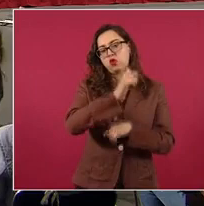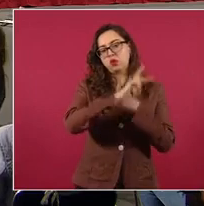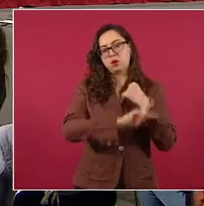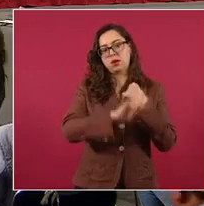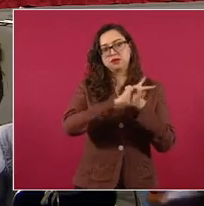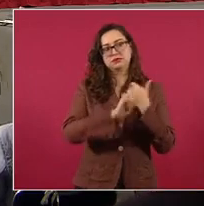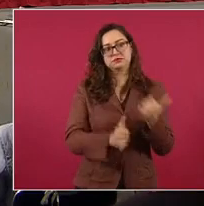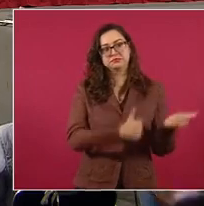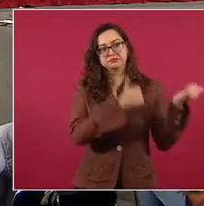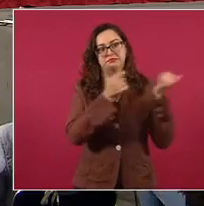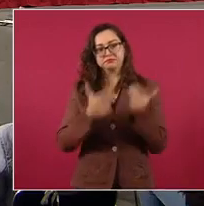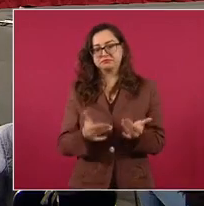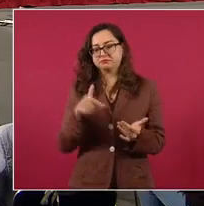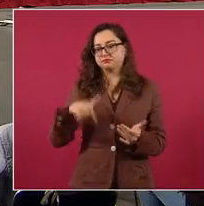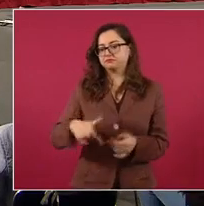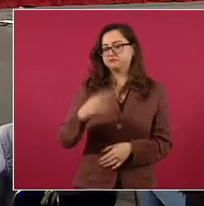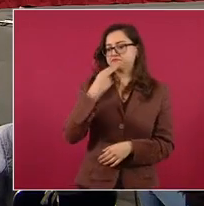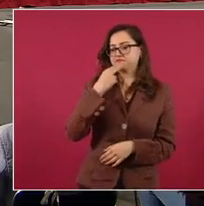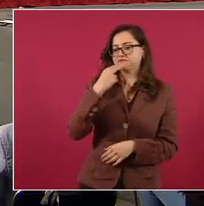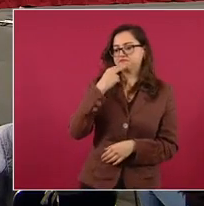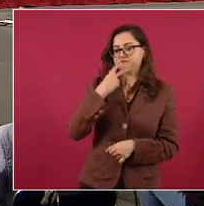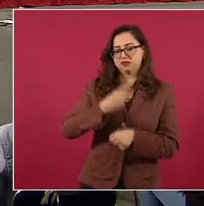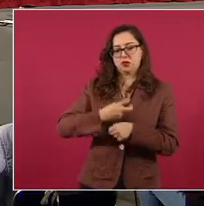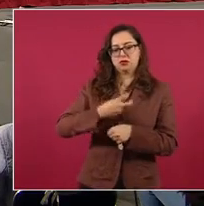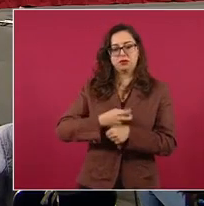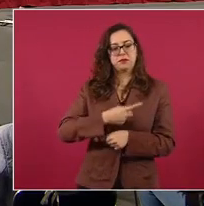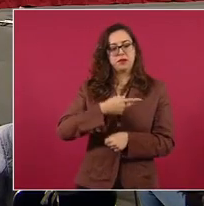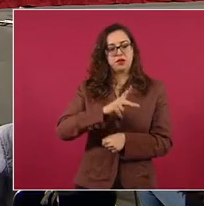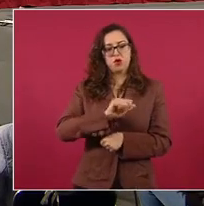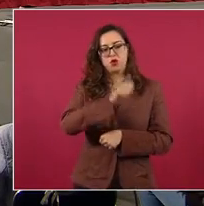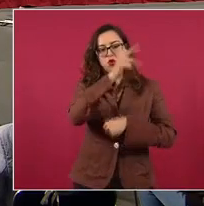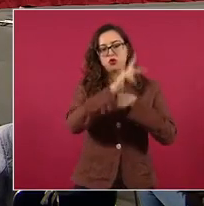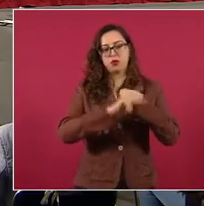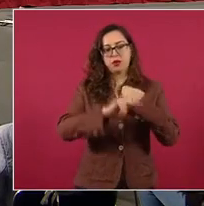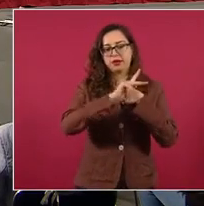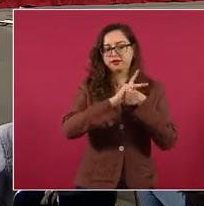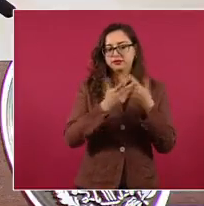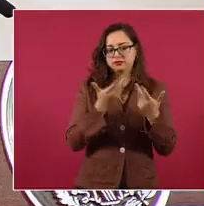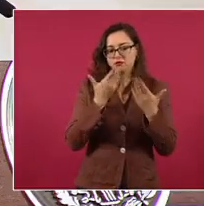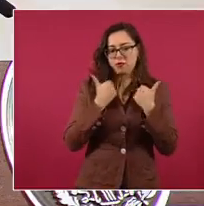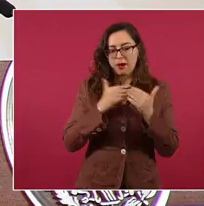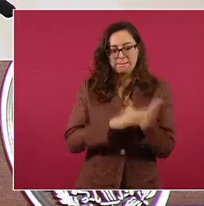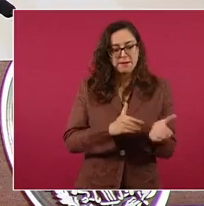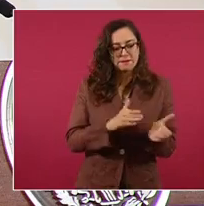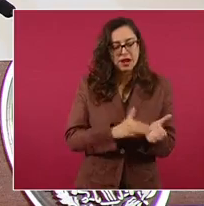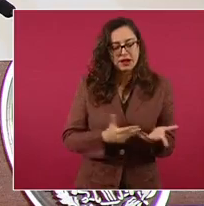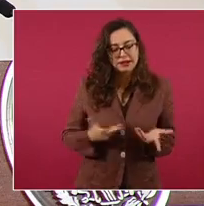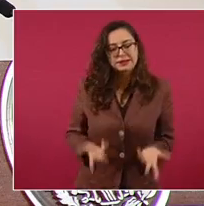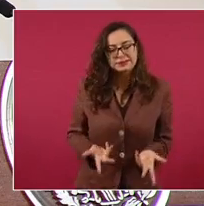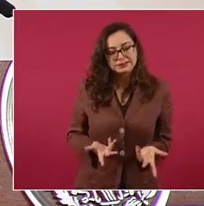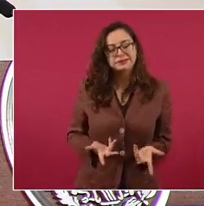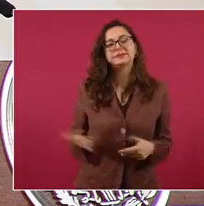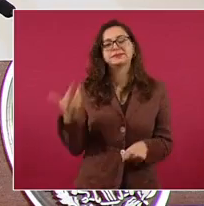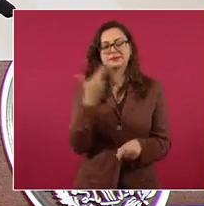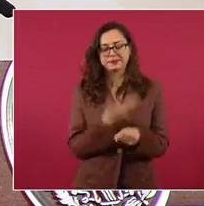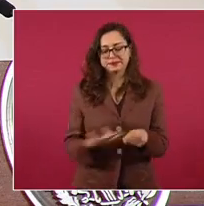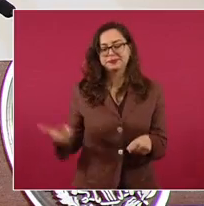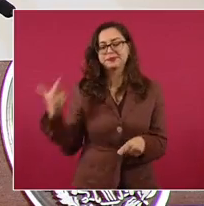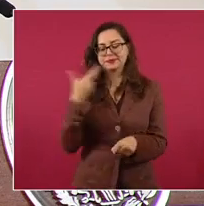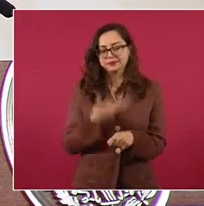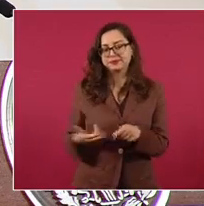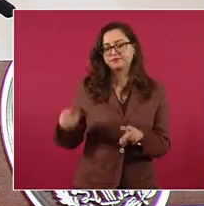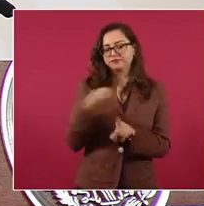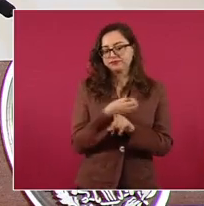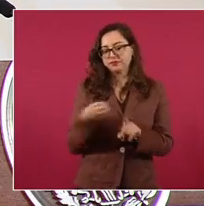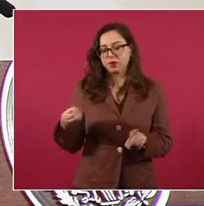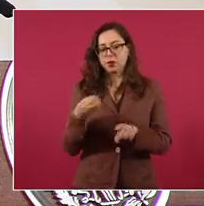una estrategia que nos fue encomendada por el señor presidente para contribuir a la seguridad, a la